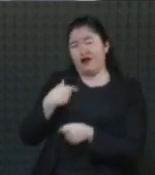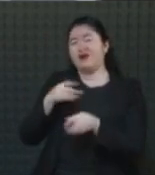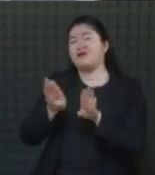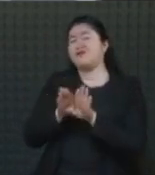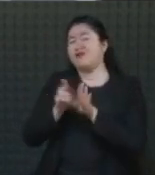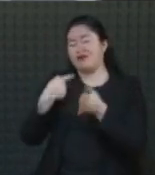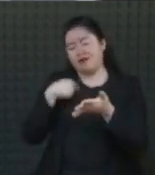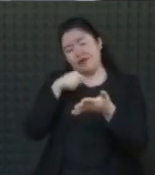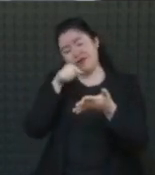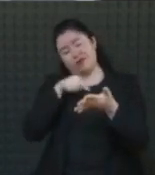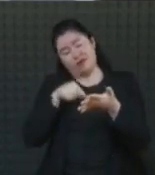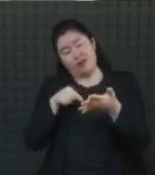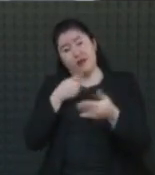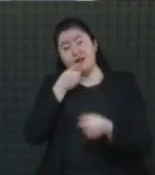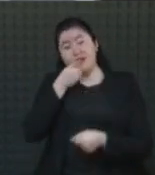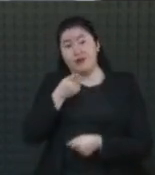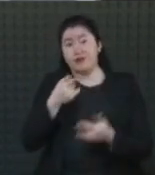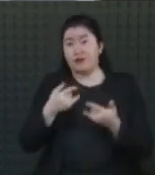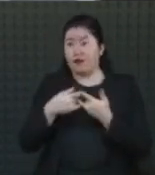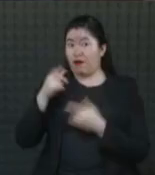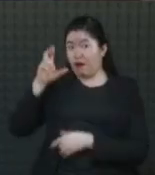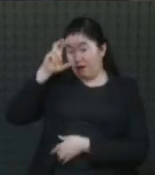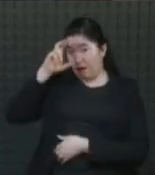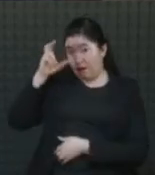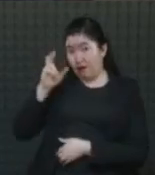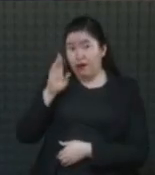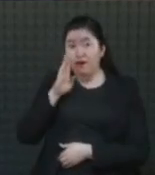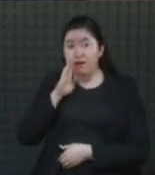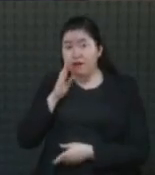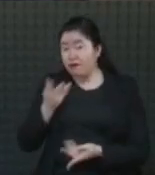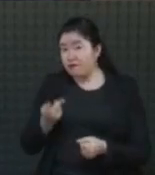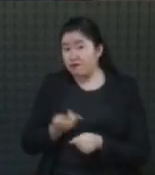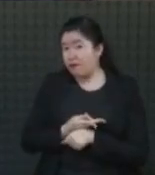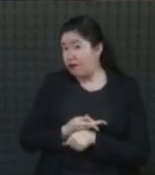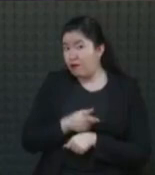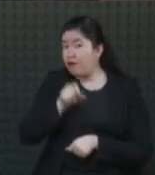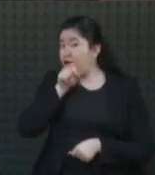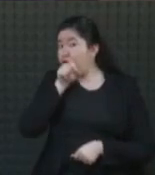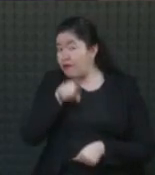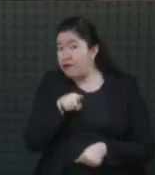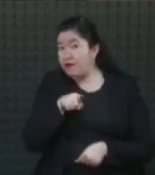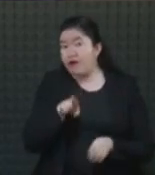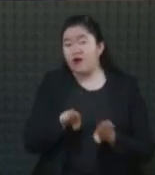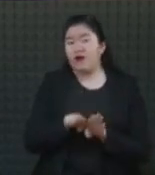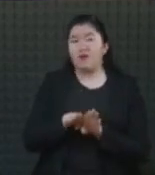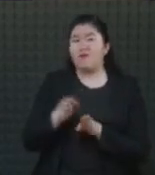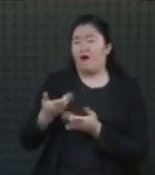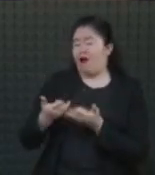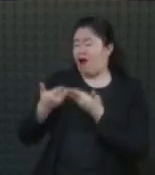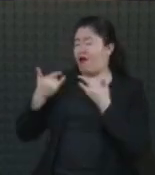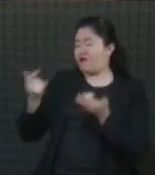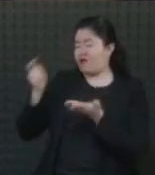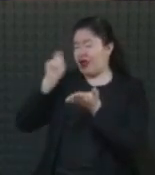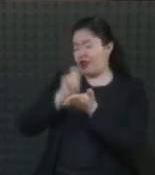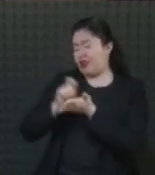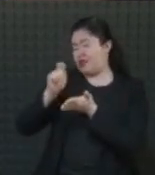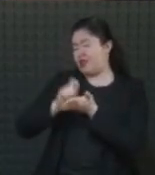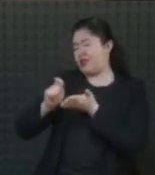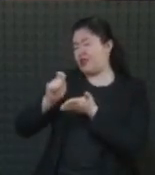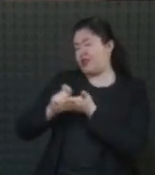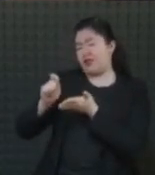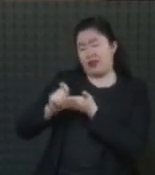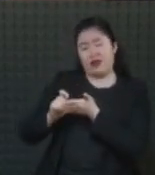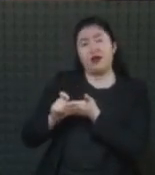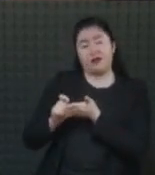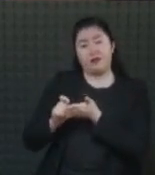mencionaban a Hidalgo o cómo se ha descrito a Miguel Hidalgo a lo largo de la historia y cómo